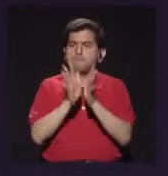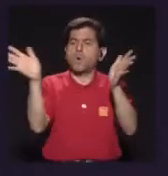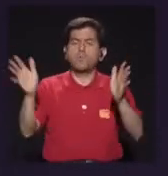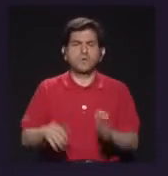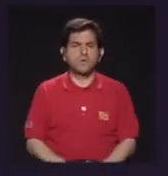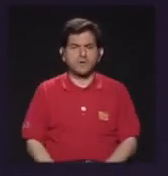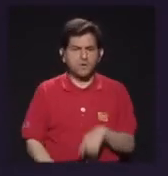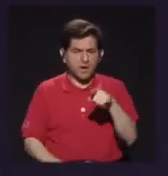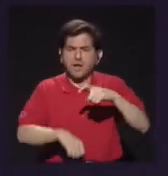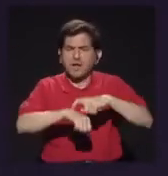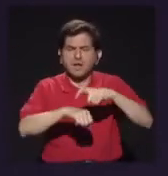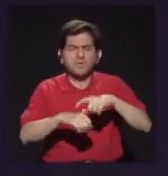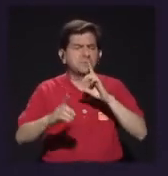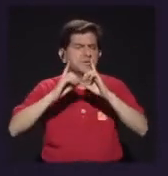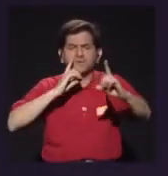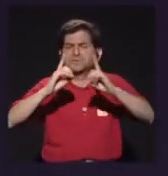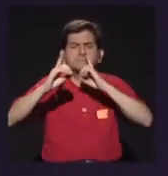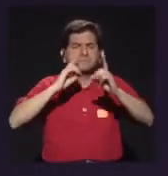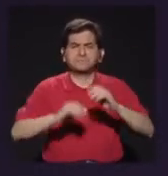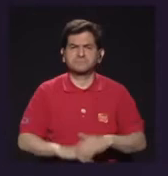de que lo que se está dialogando